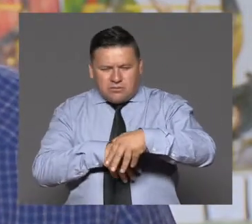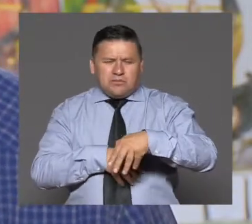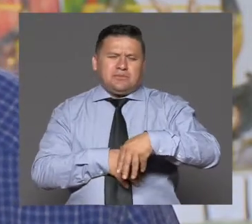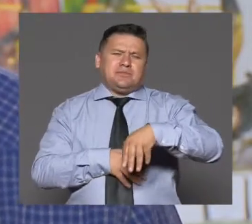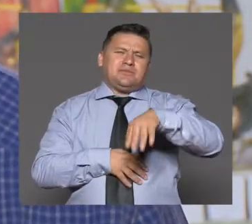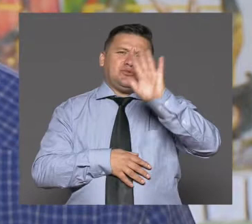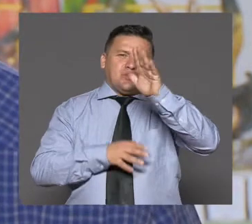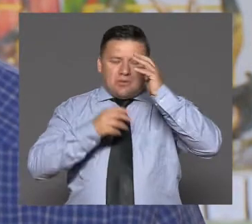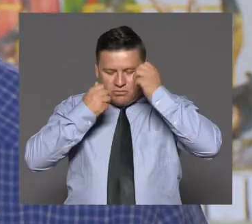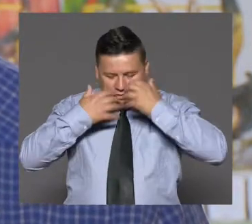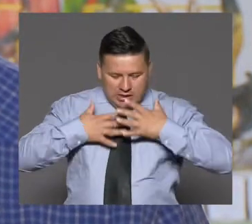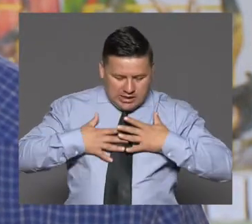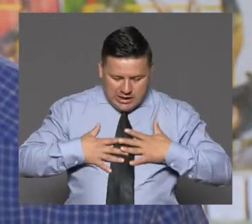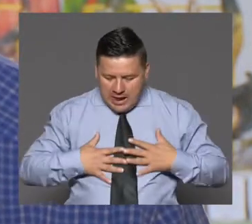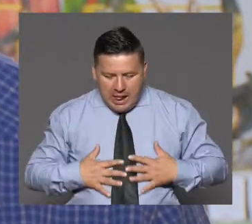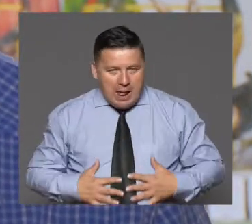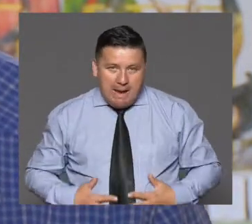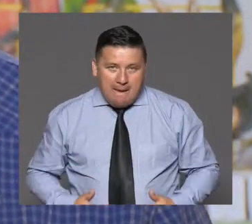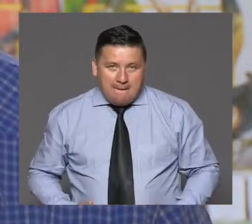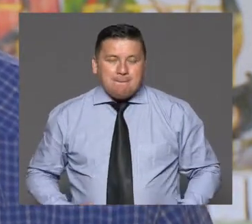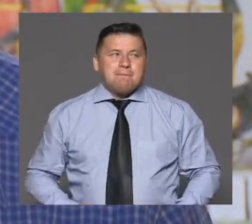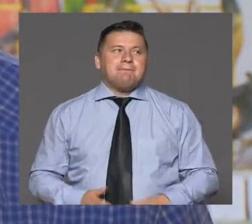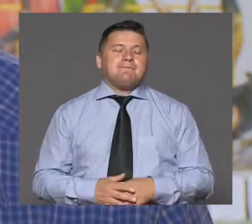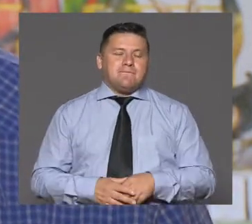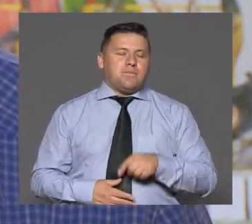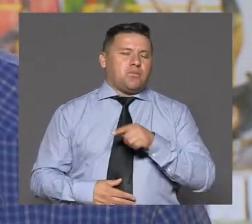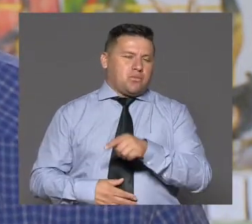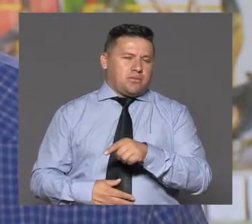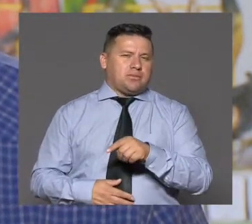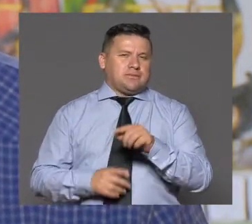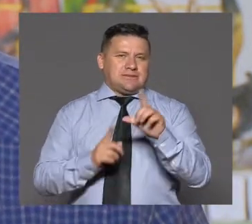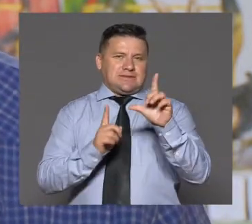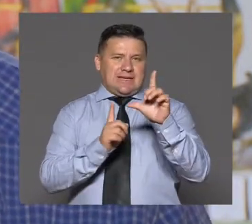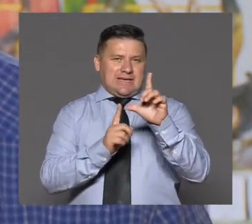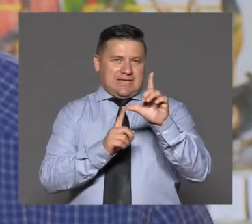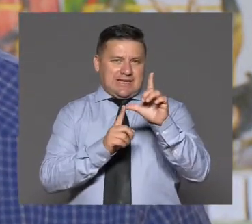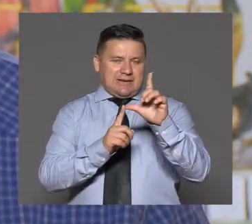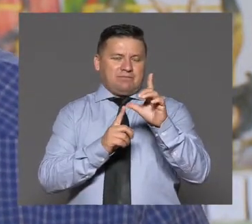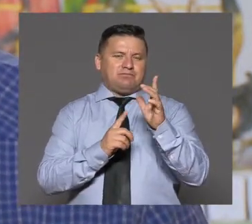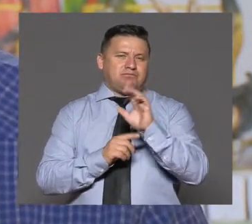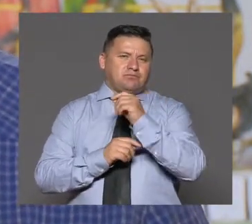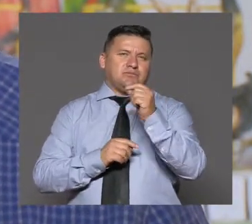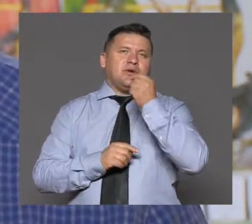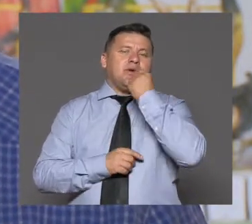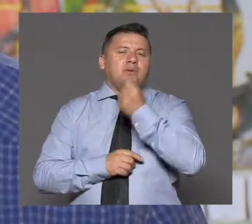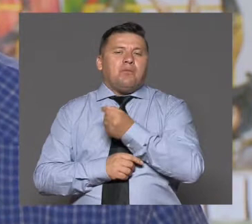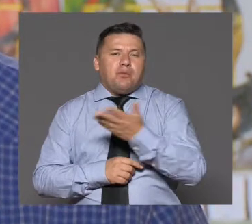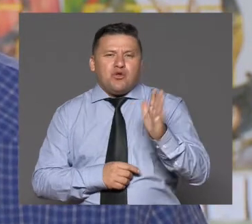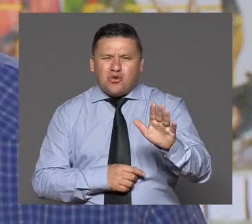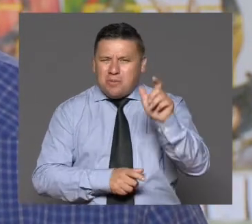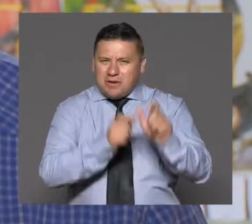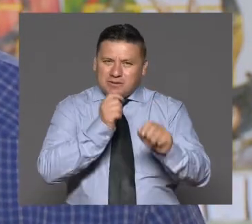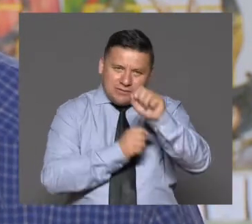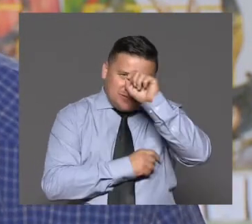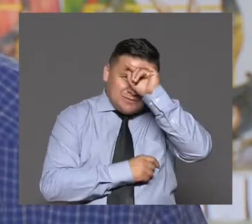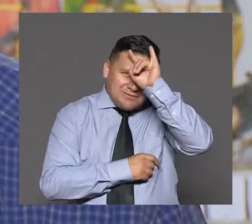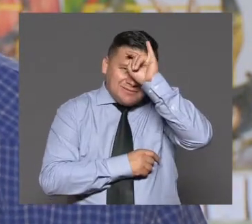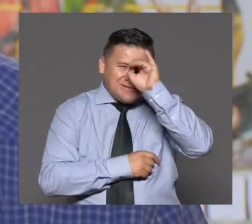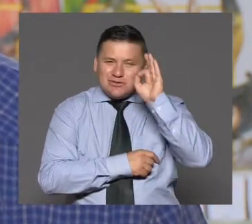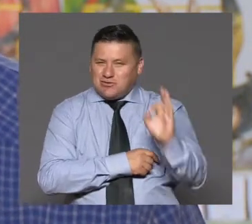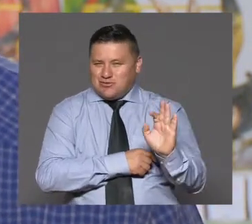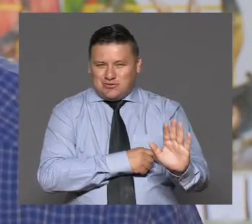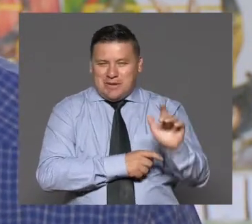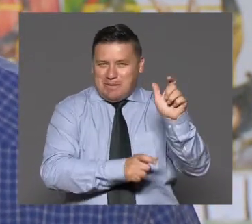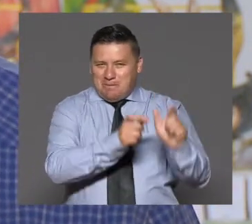de disfrazados. Se tiene una letra escrita por poetas riosuseños, siempre